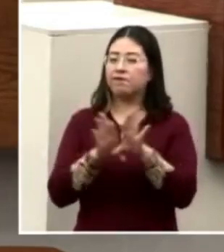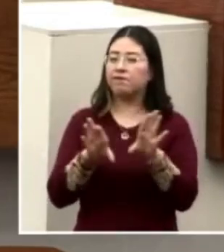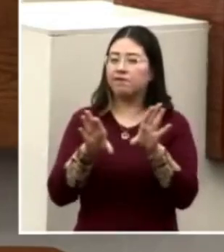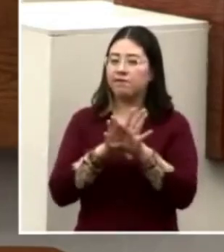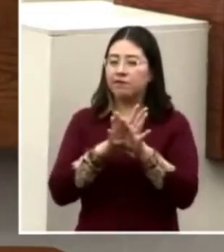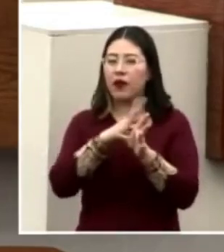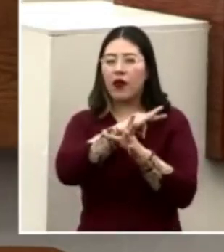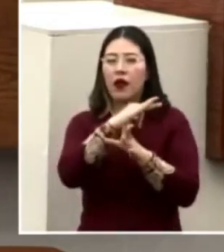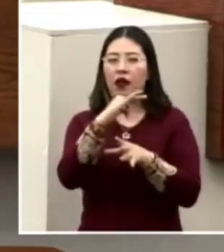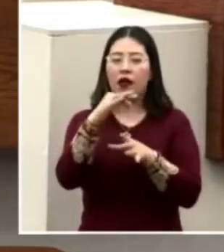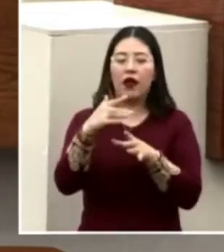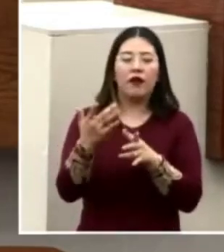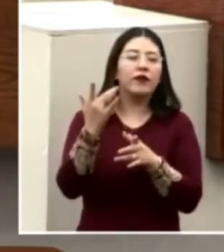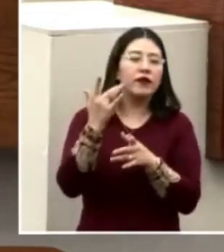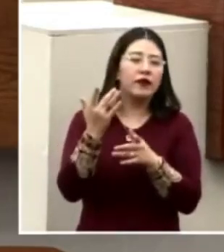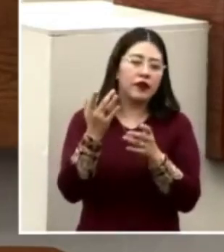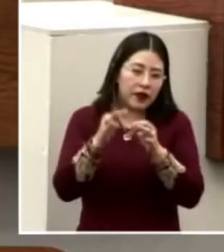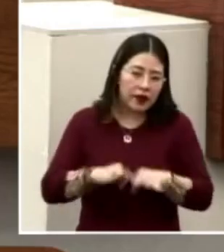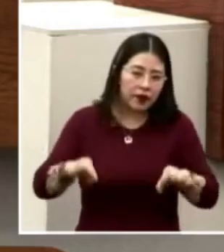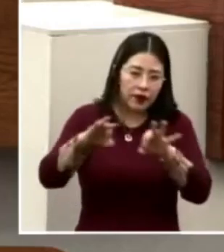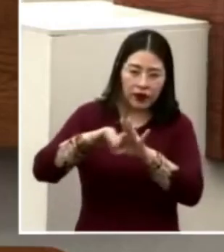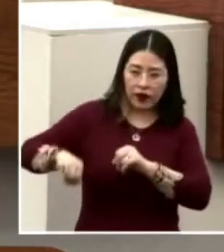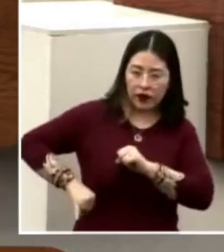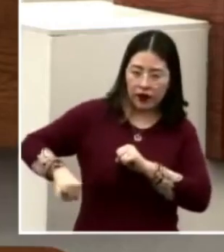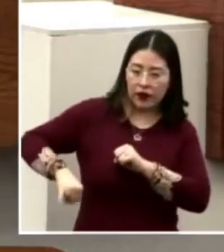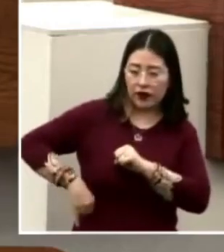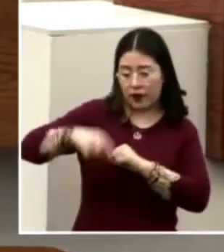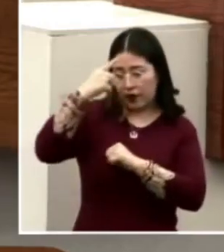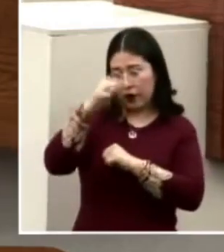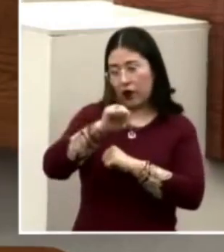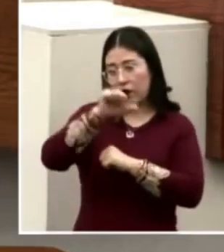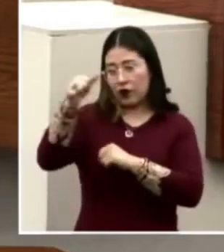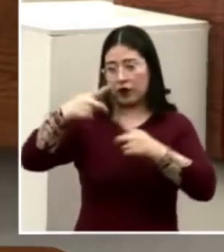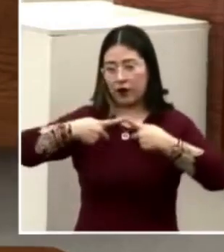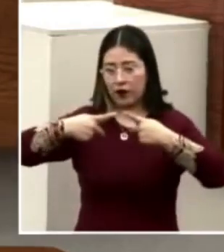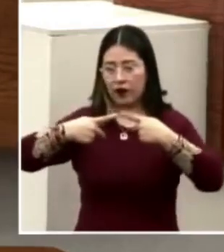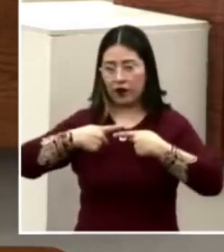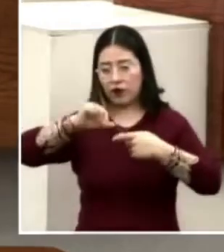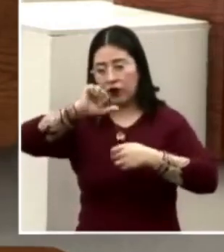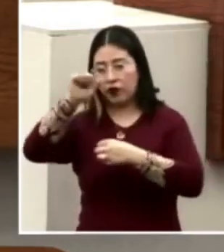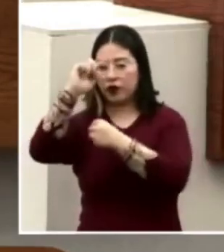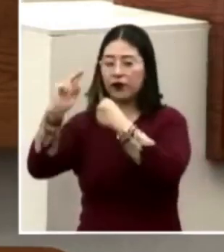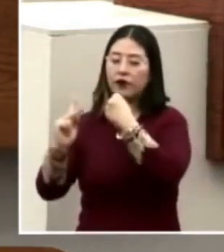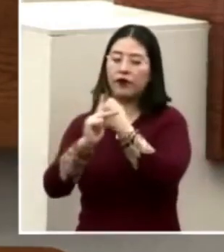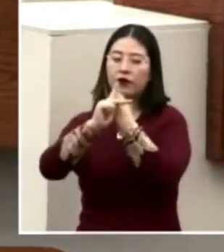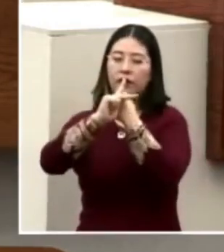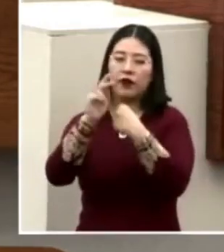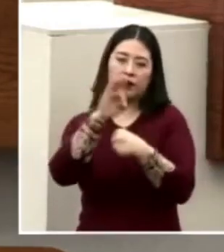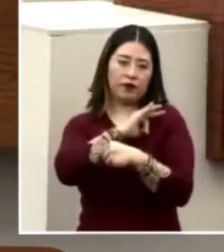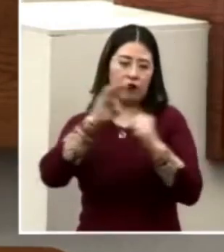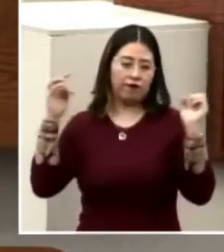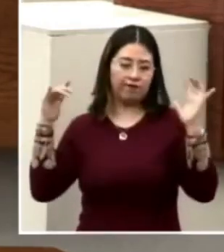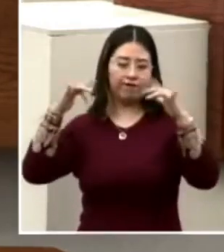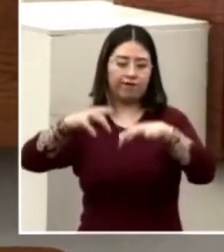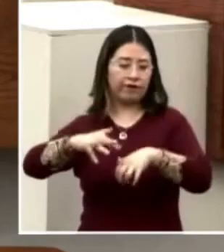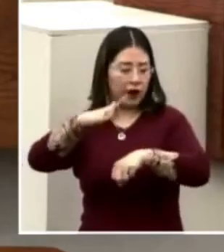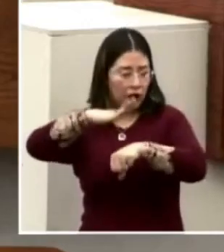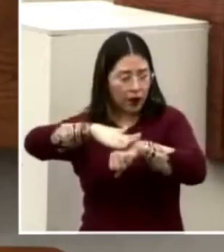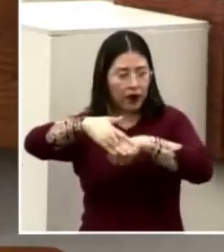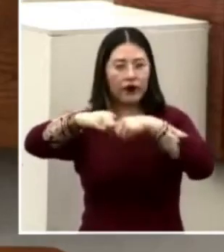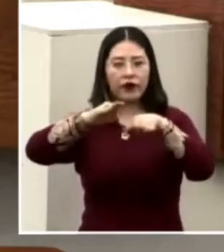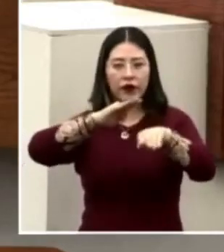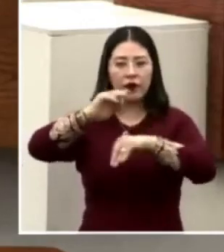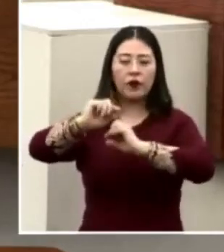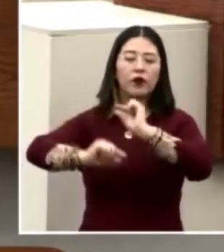inversiones nacionales o extranjeras. Y si hay inversión, hay generación de empleos, y entre